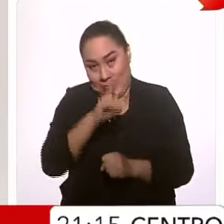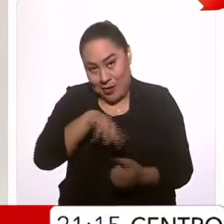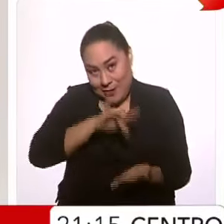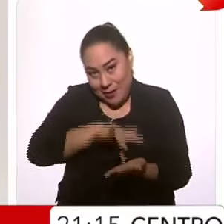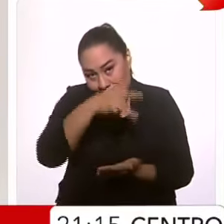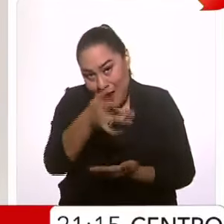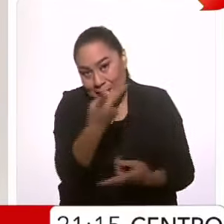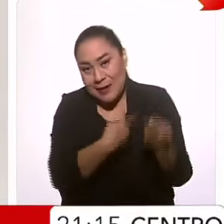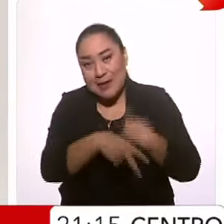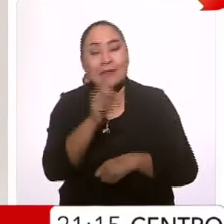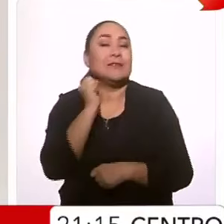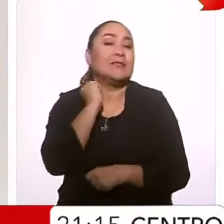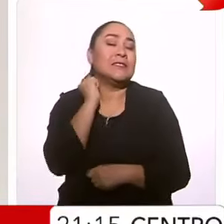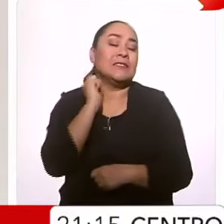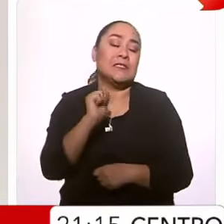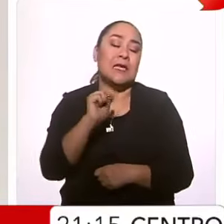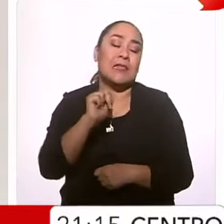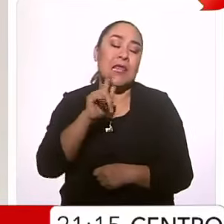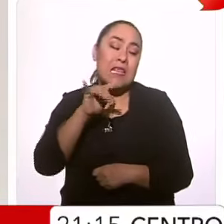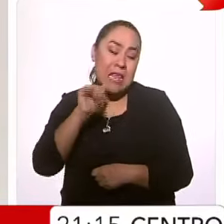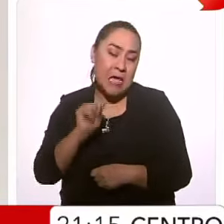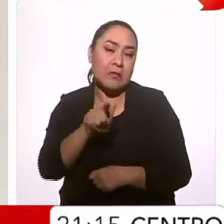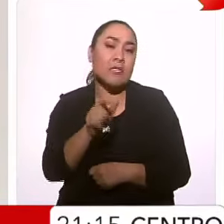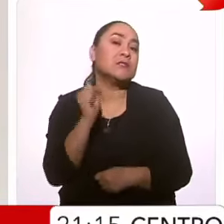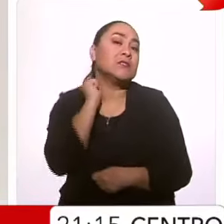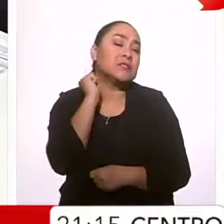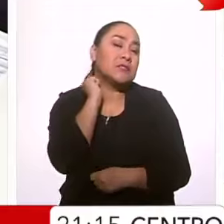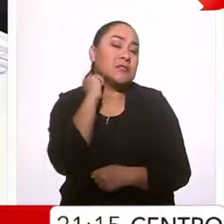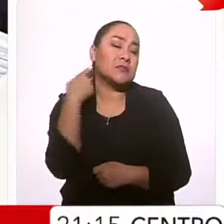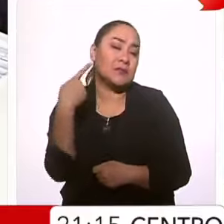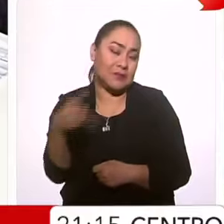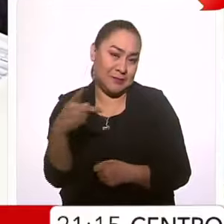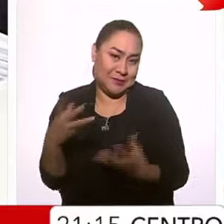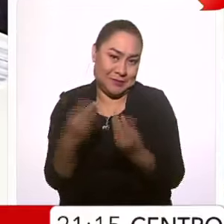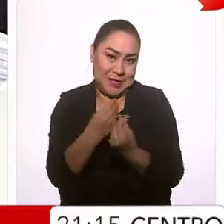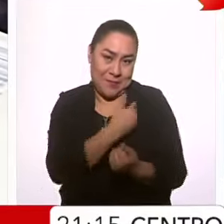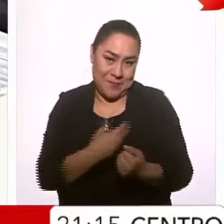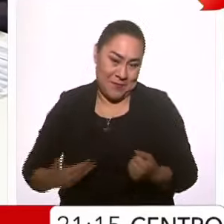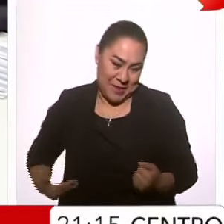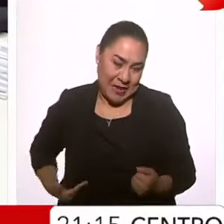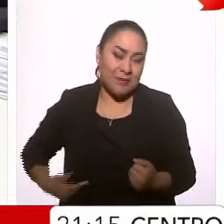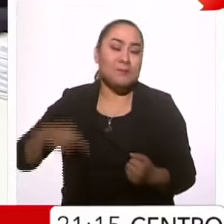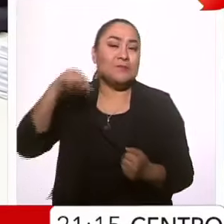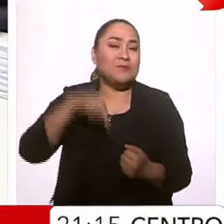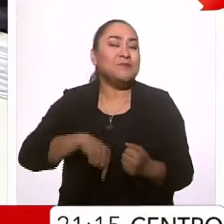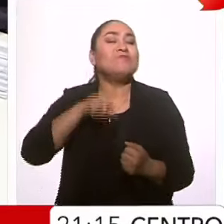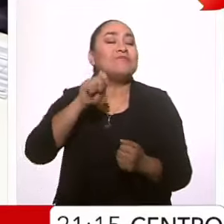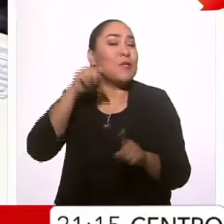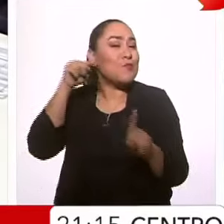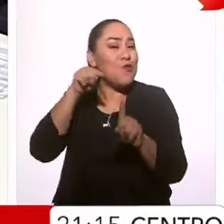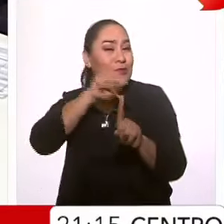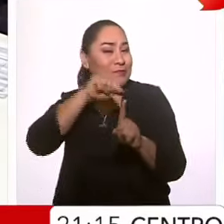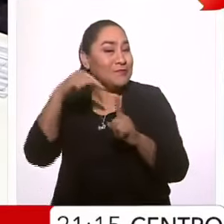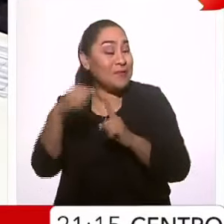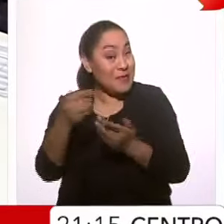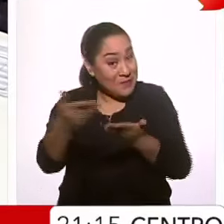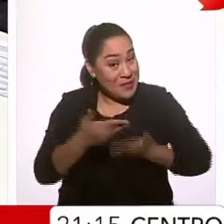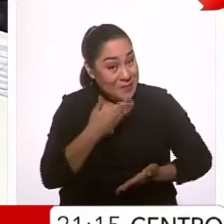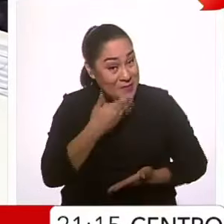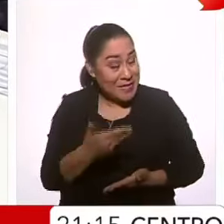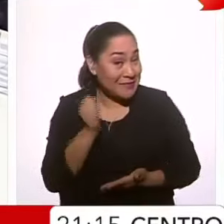senadora Ana Lilia Rivera, presidenta de la Cámara de Senadores, su presencia en Punto de Referencia y le doy la bienvenida, senadora. Muy buenas